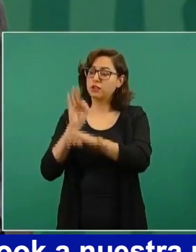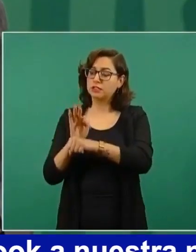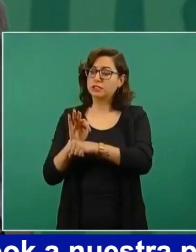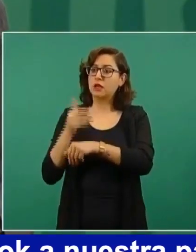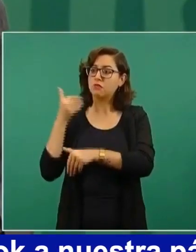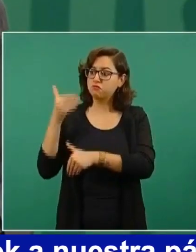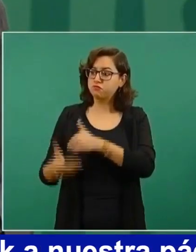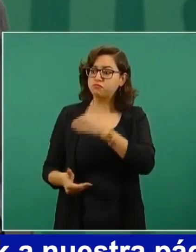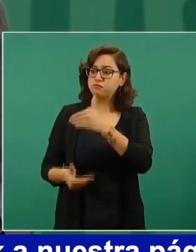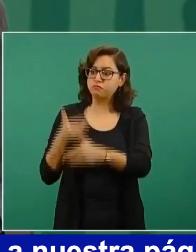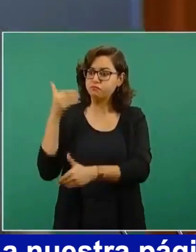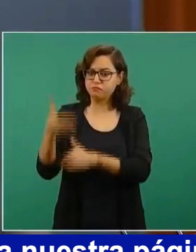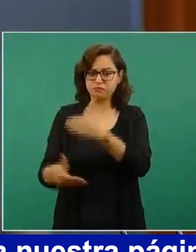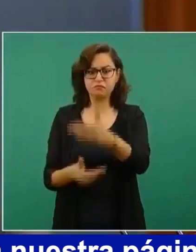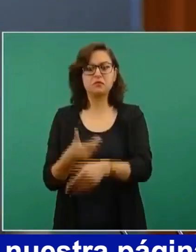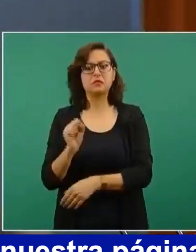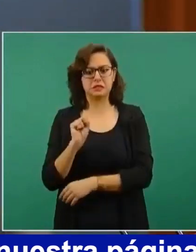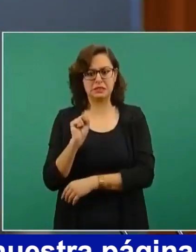Sí,